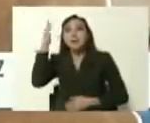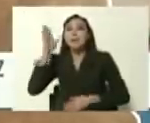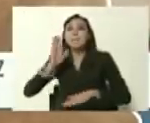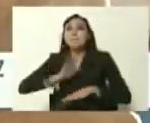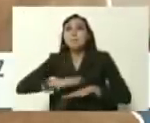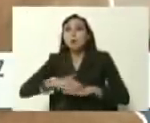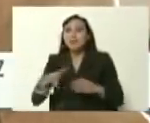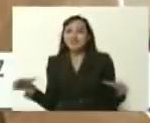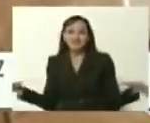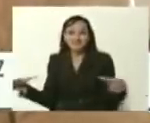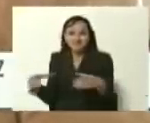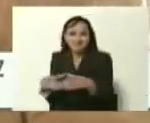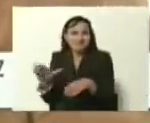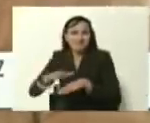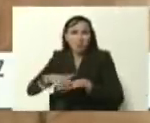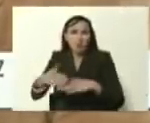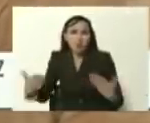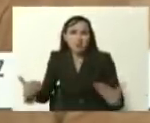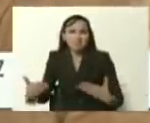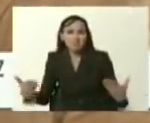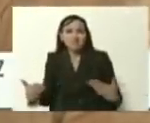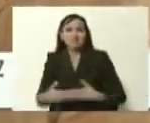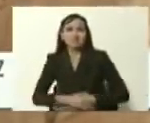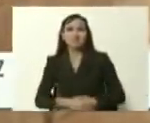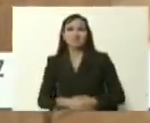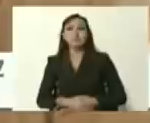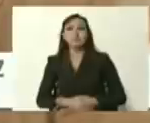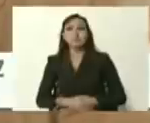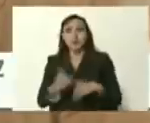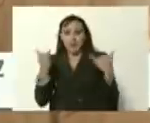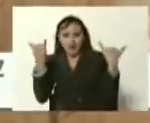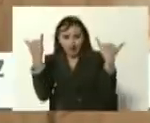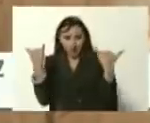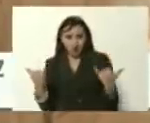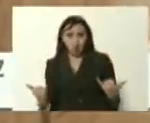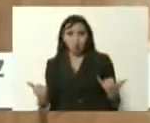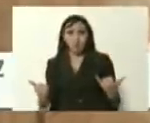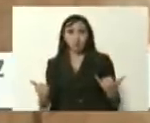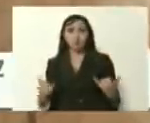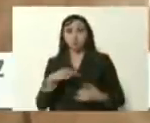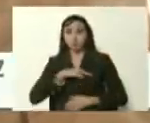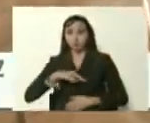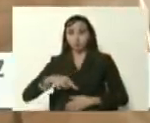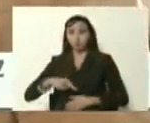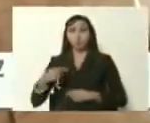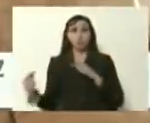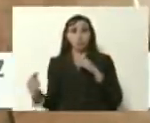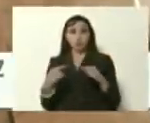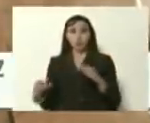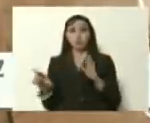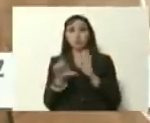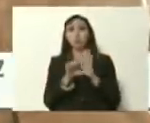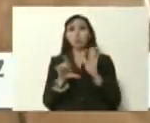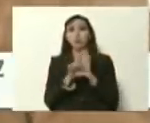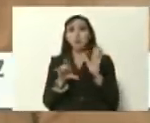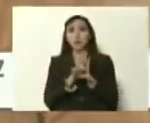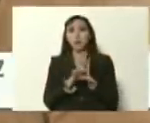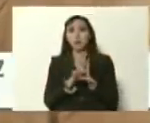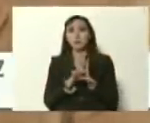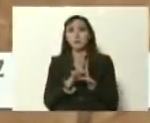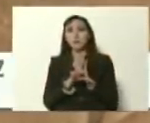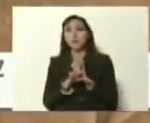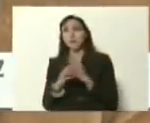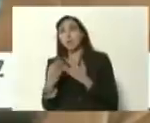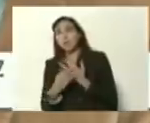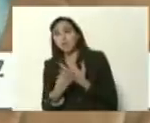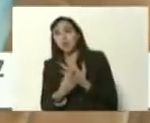de esta convocatoria. Aquí no, en este momento, no estamos discutiendo una ley de matrimonio igualitario,